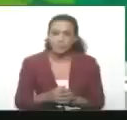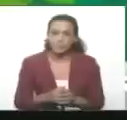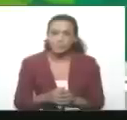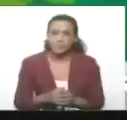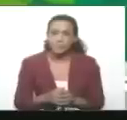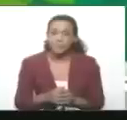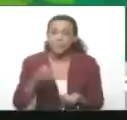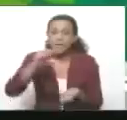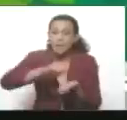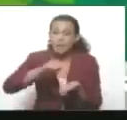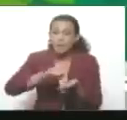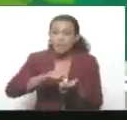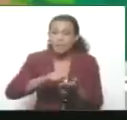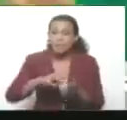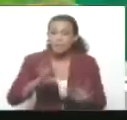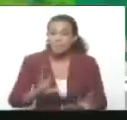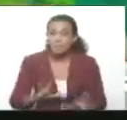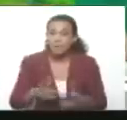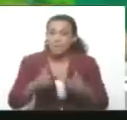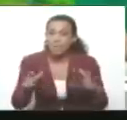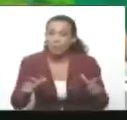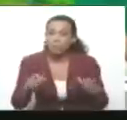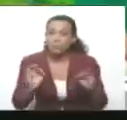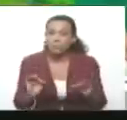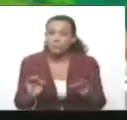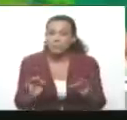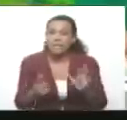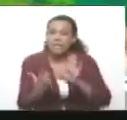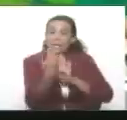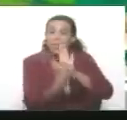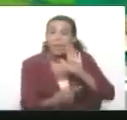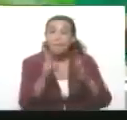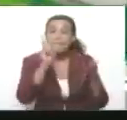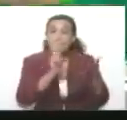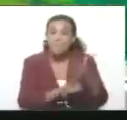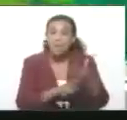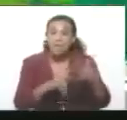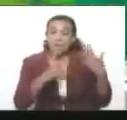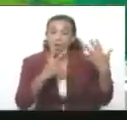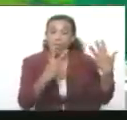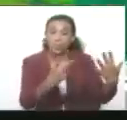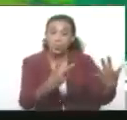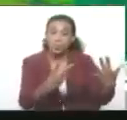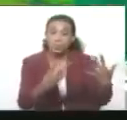la capitanía general de Venezuela en el decreto de 1777